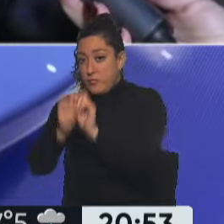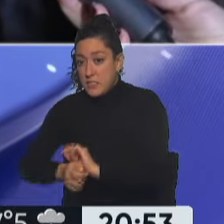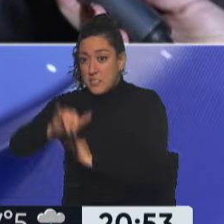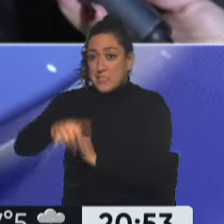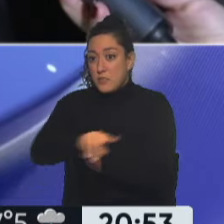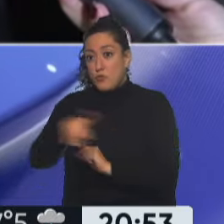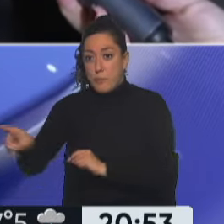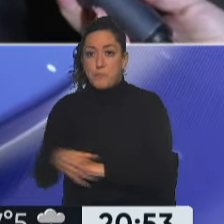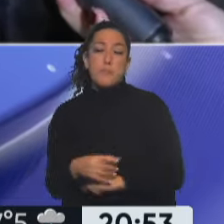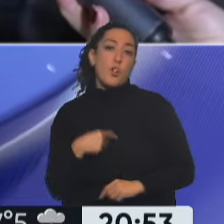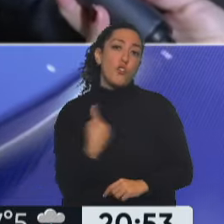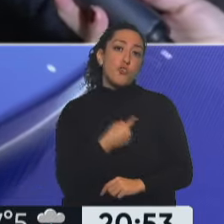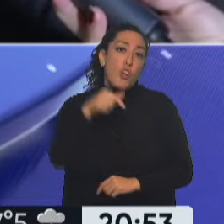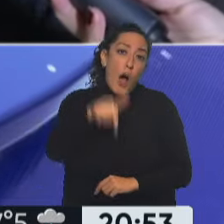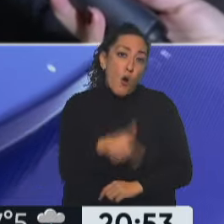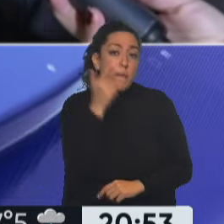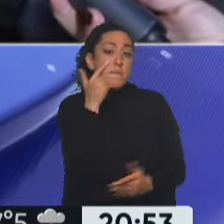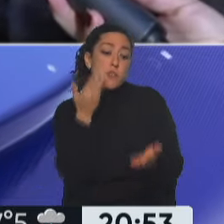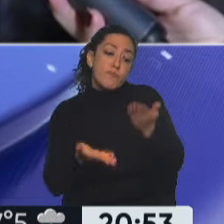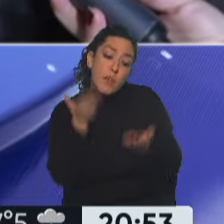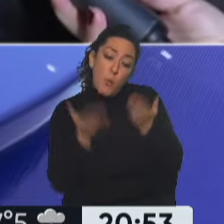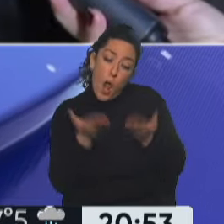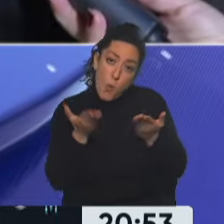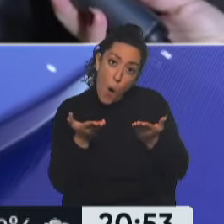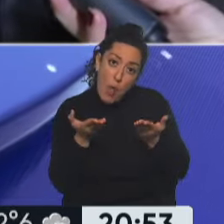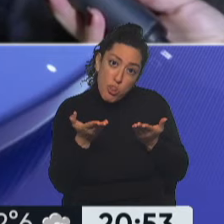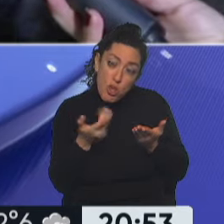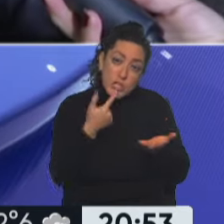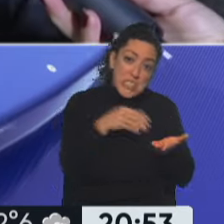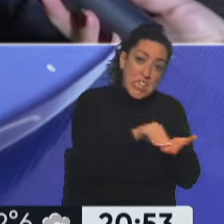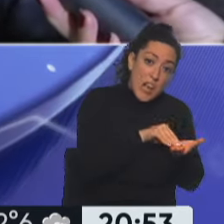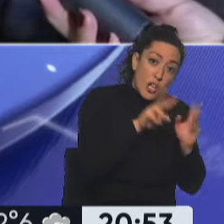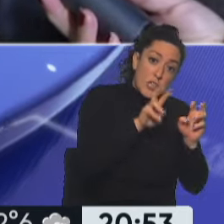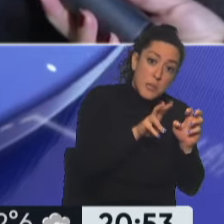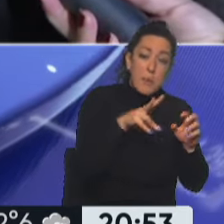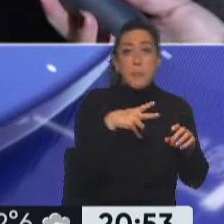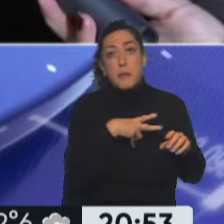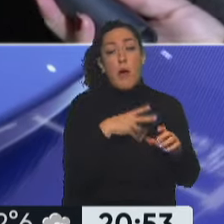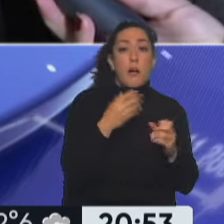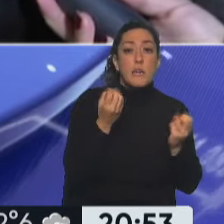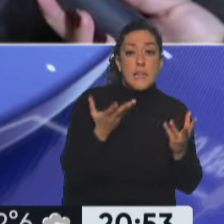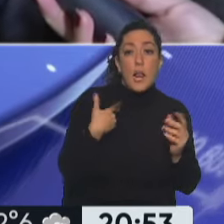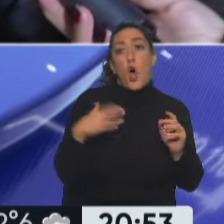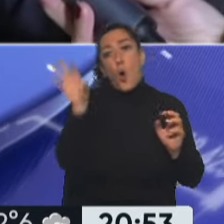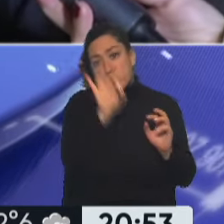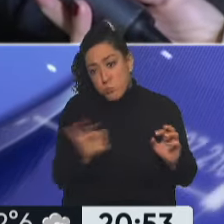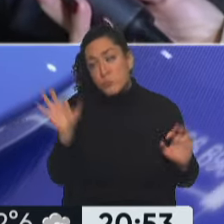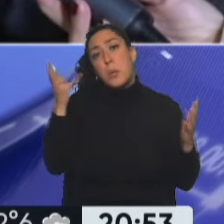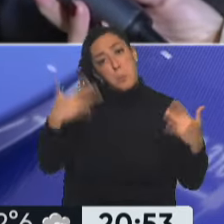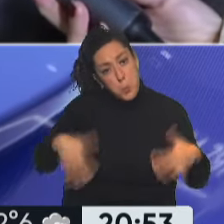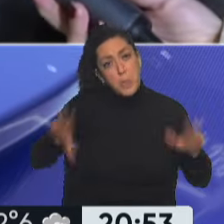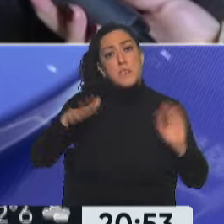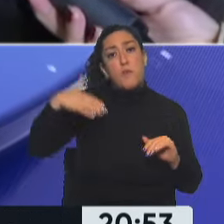Estamos evaluando a ver cómo fue el tema del Senado, cómo han bajado las privatizaciones, pero bueno, va a haber oportunidades seguramente en el futuro